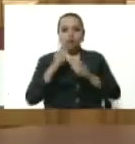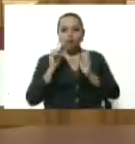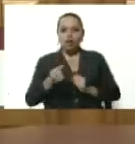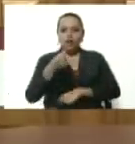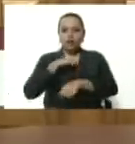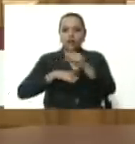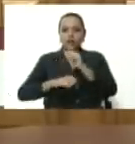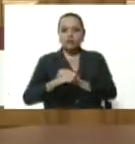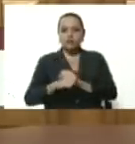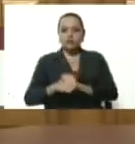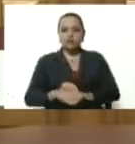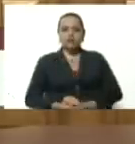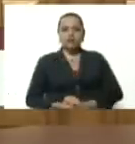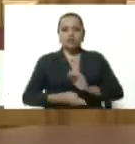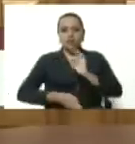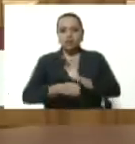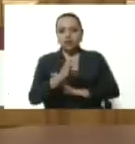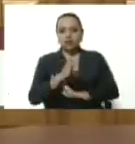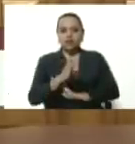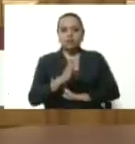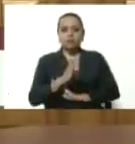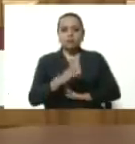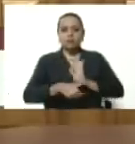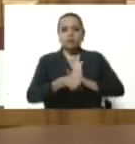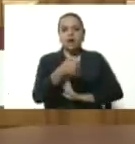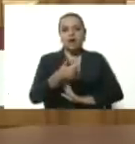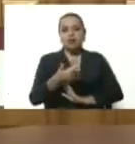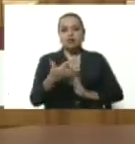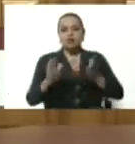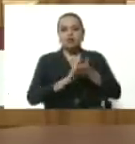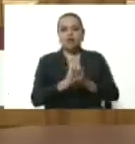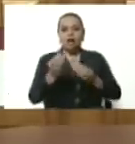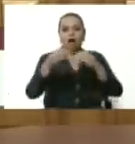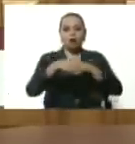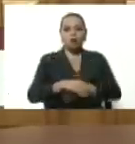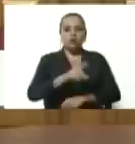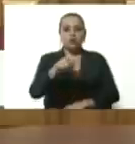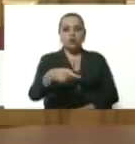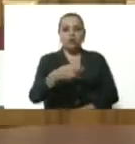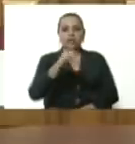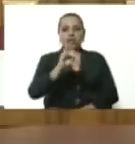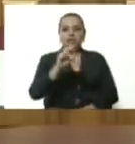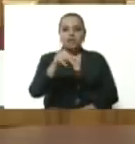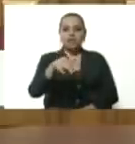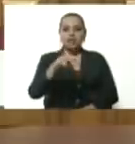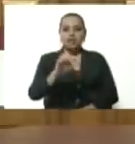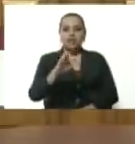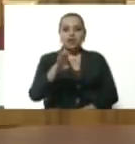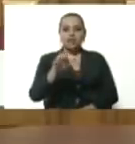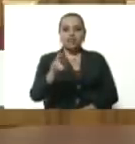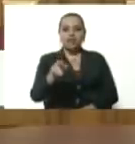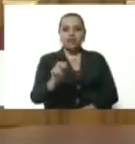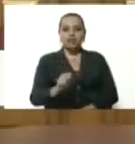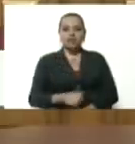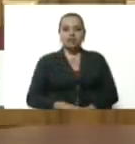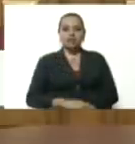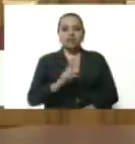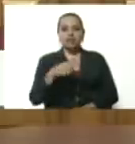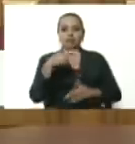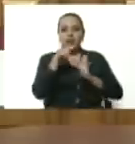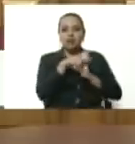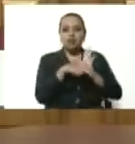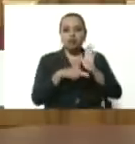allá del solo acuerdo de Ginebra o de la sola exégesis de carácter normativo